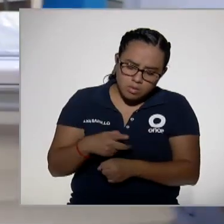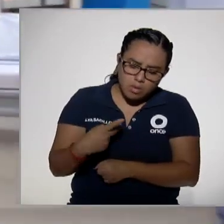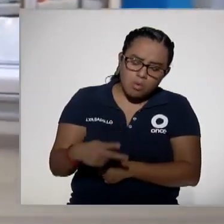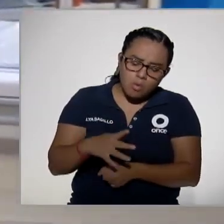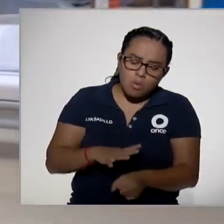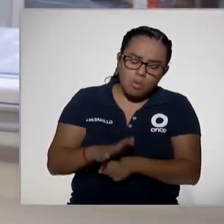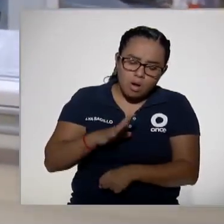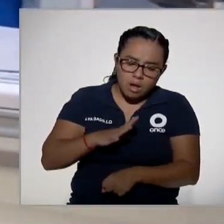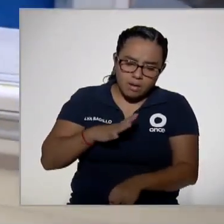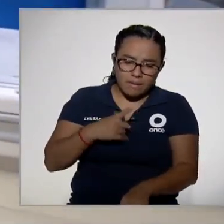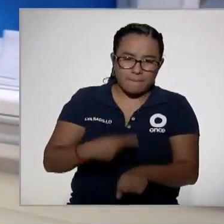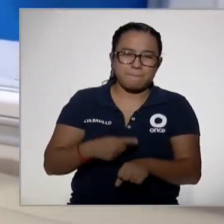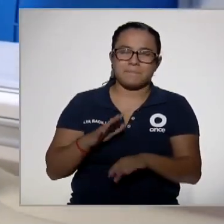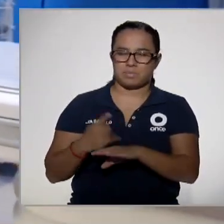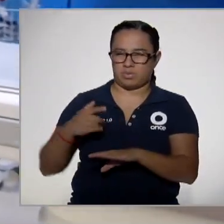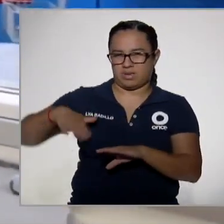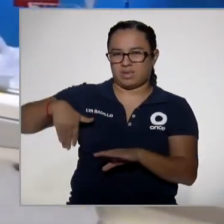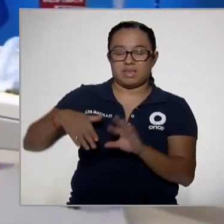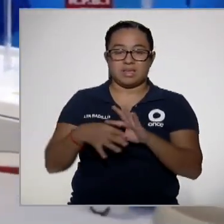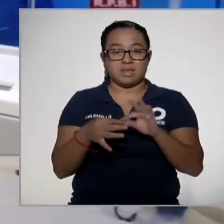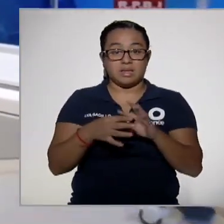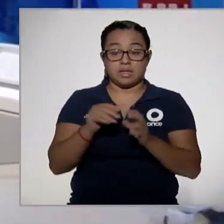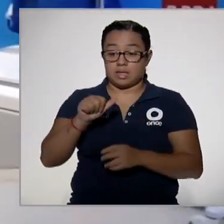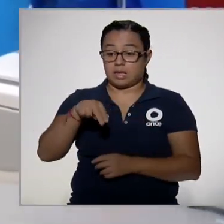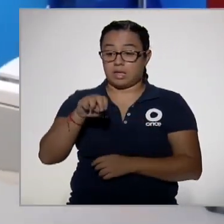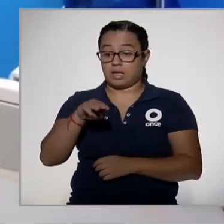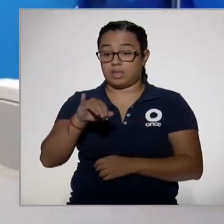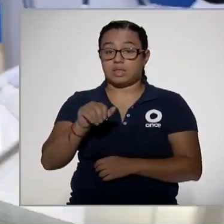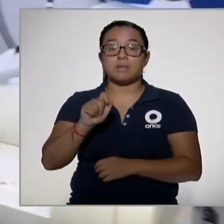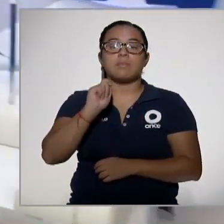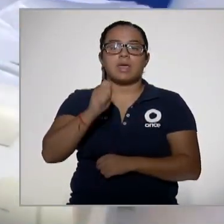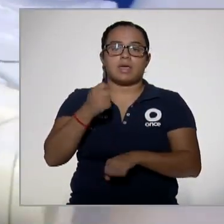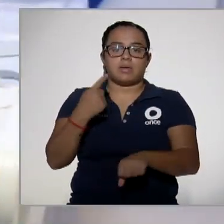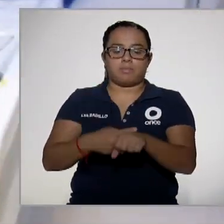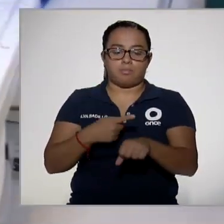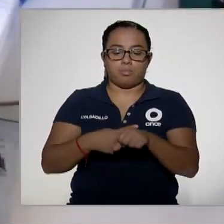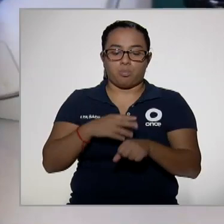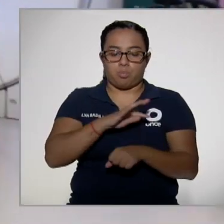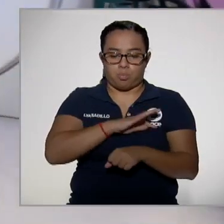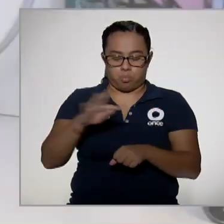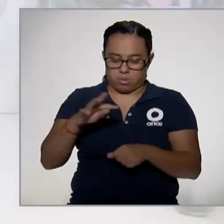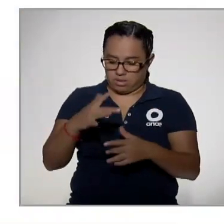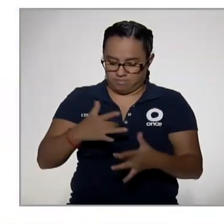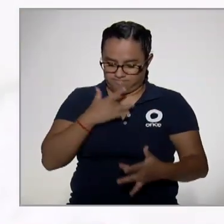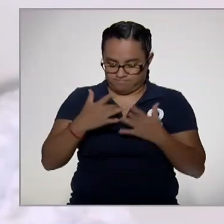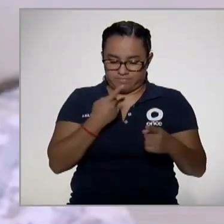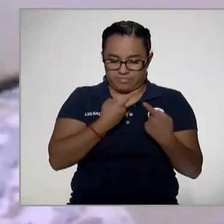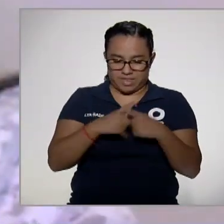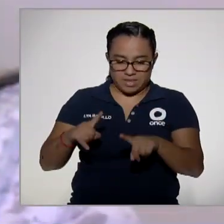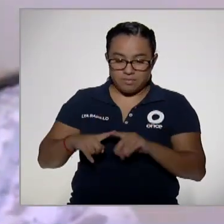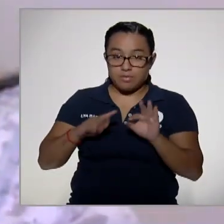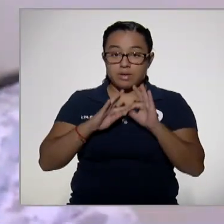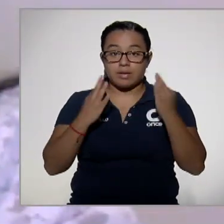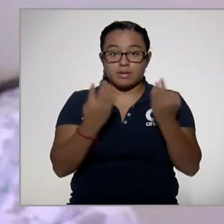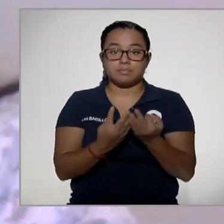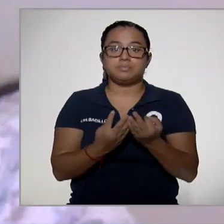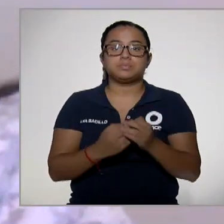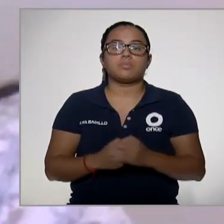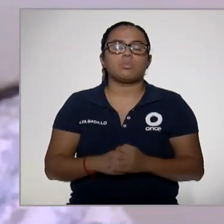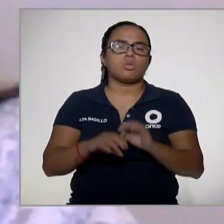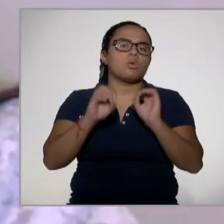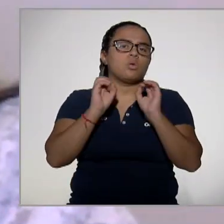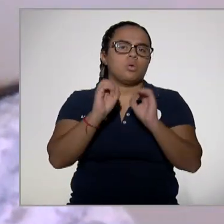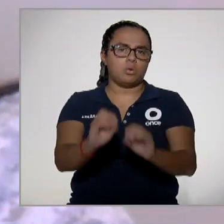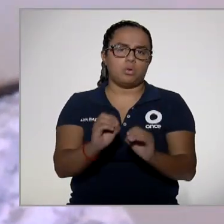ya que como bien dijimos la anemia es una enfermedad que puede manifestarse de muchas formas o puede ser una manifestación